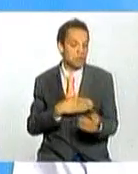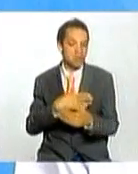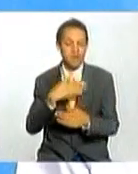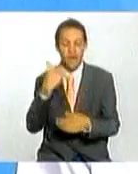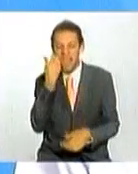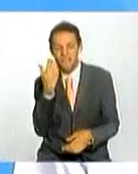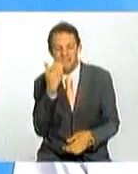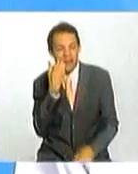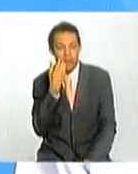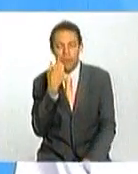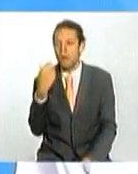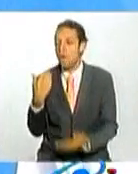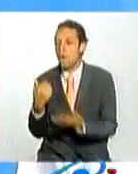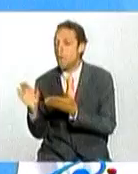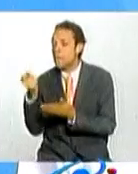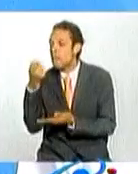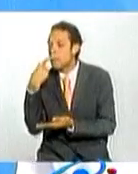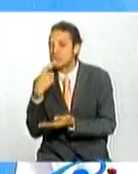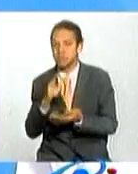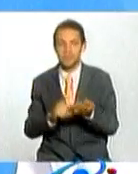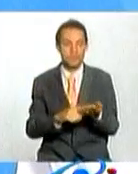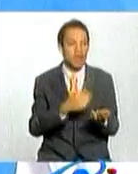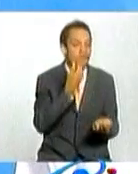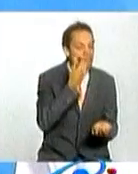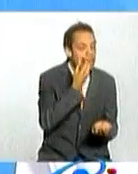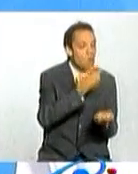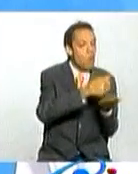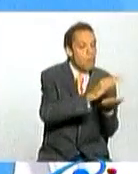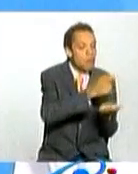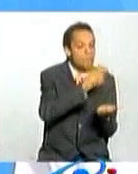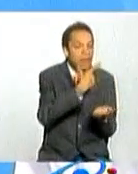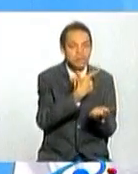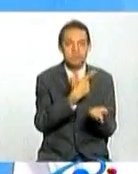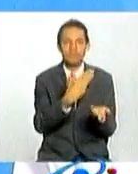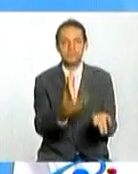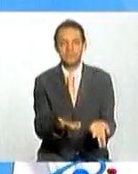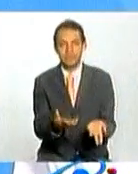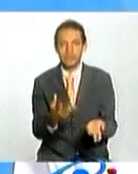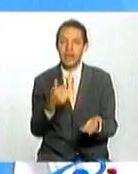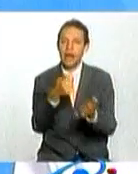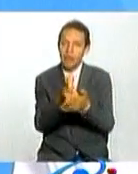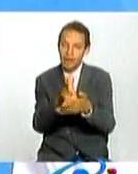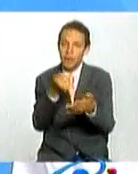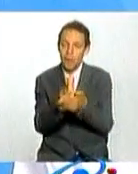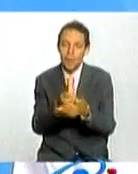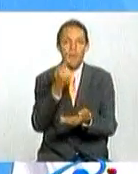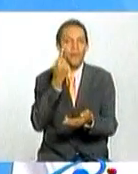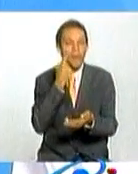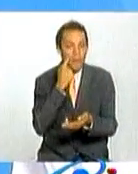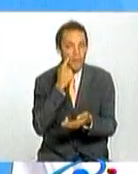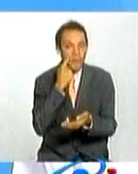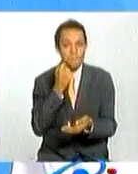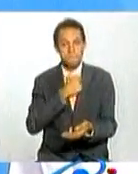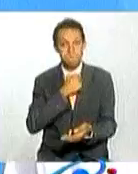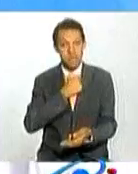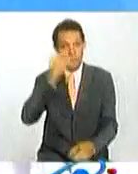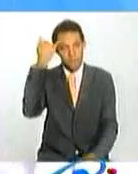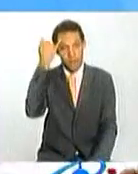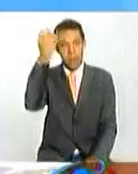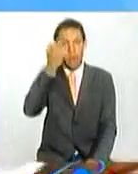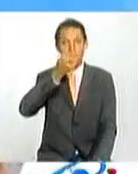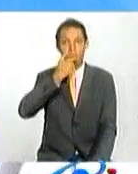órgano, ni siquiera dónde está situado. Entonces, cuando nosotros insistimos en la consulta médica,